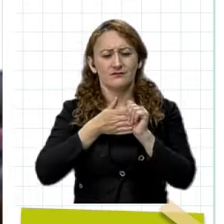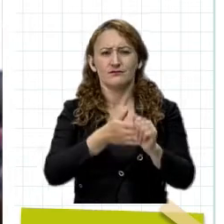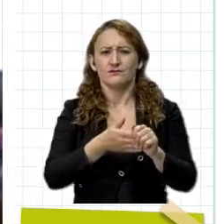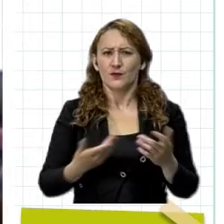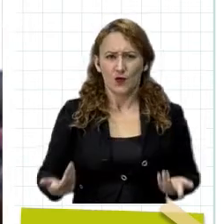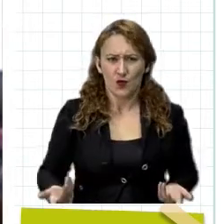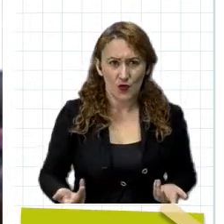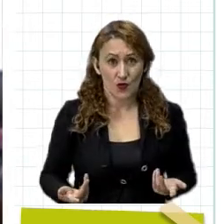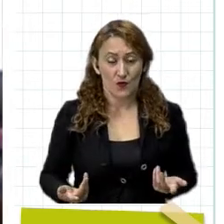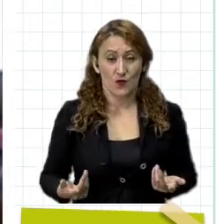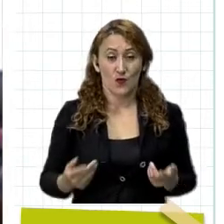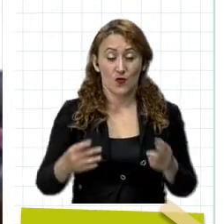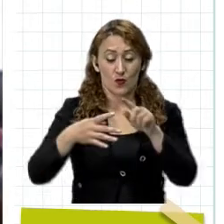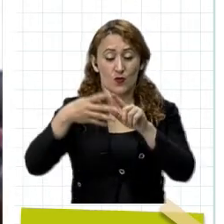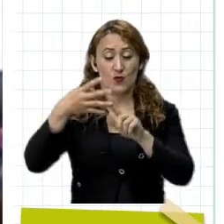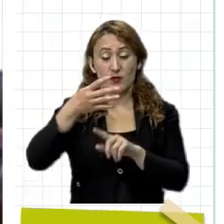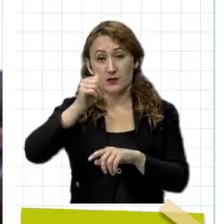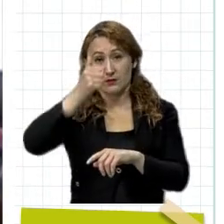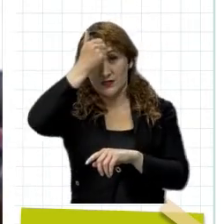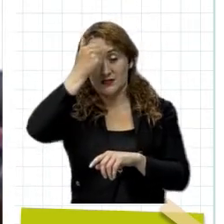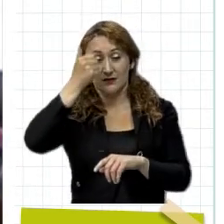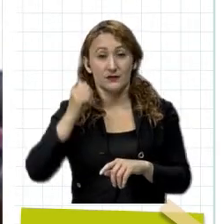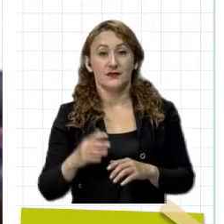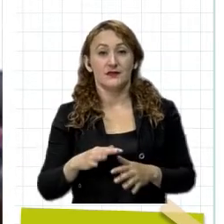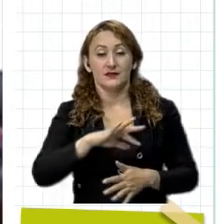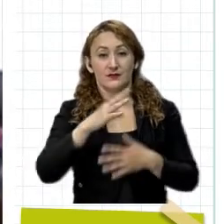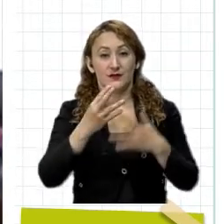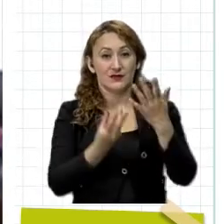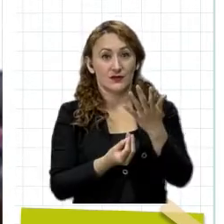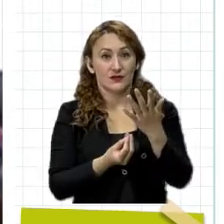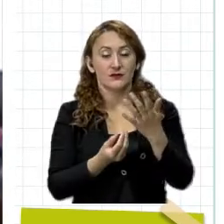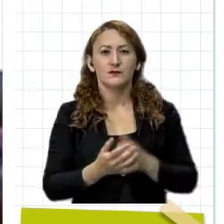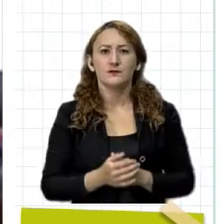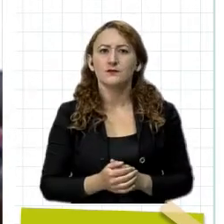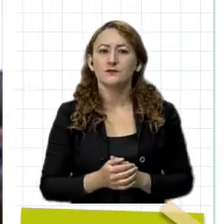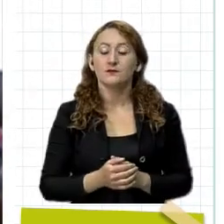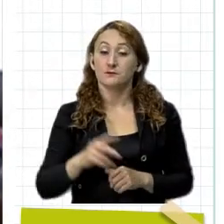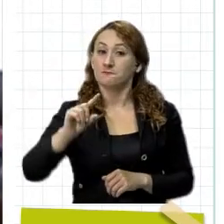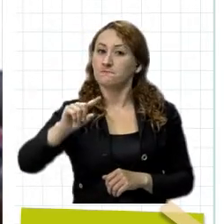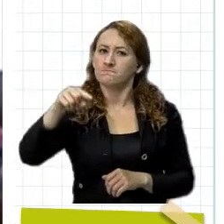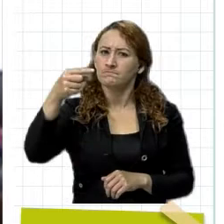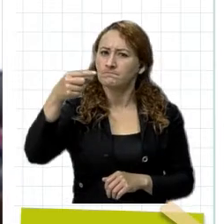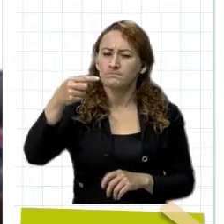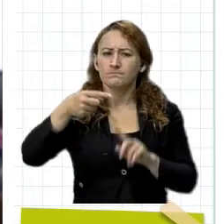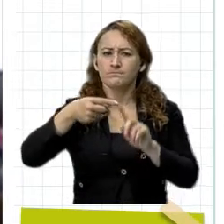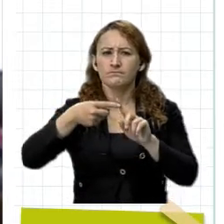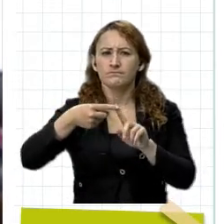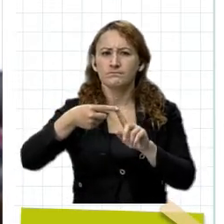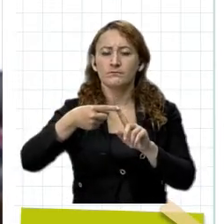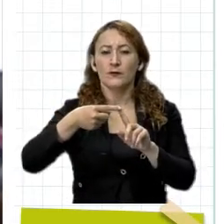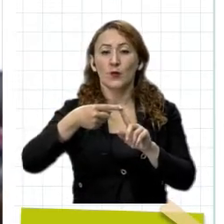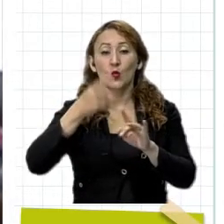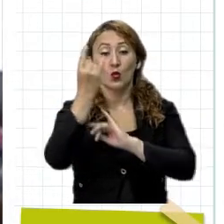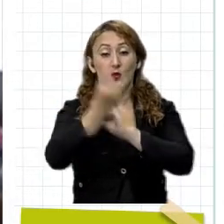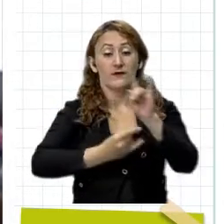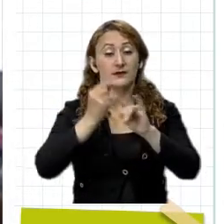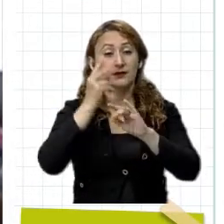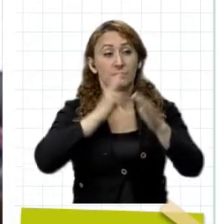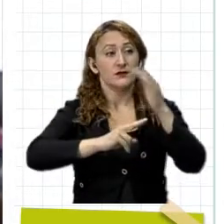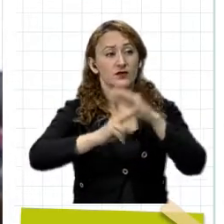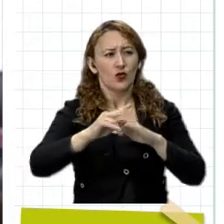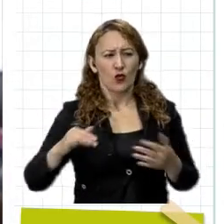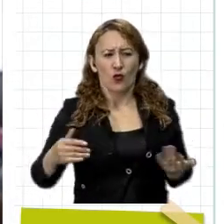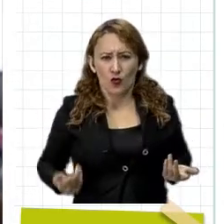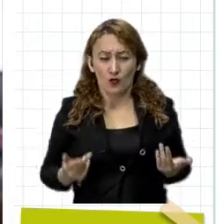incluye cuatro dimensiones básicas. Uno, una visión universal de la historia asociada a la idea